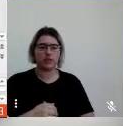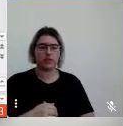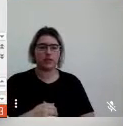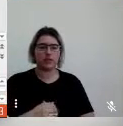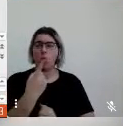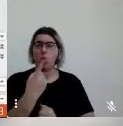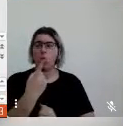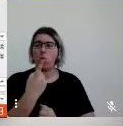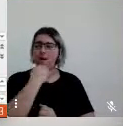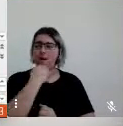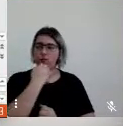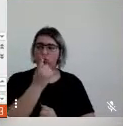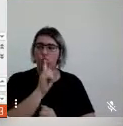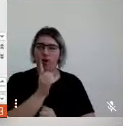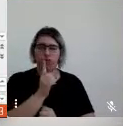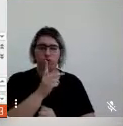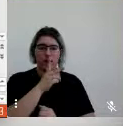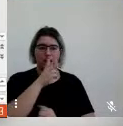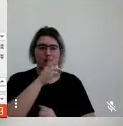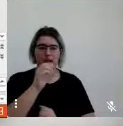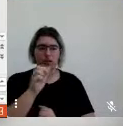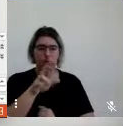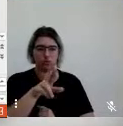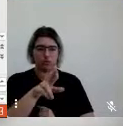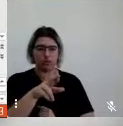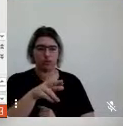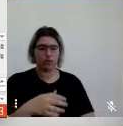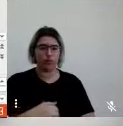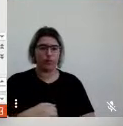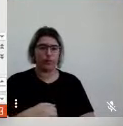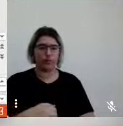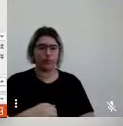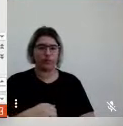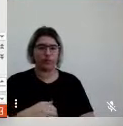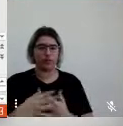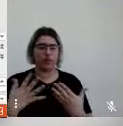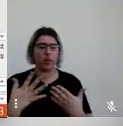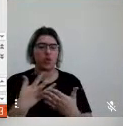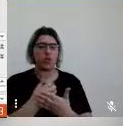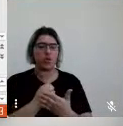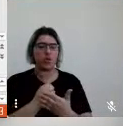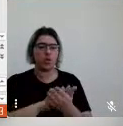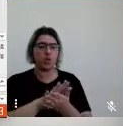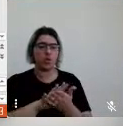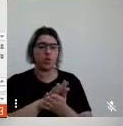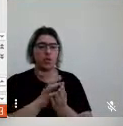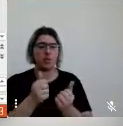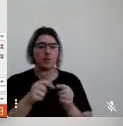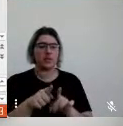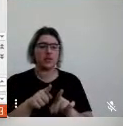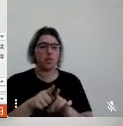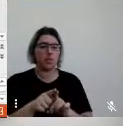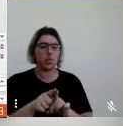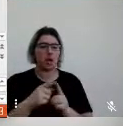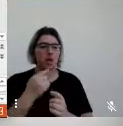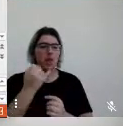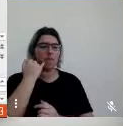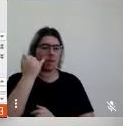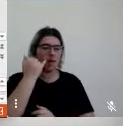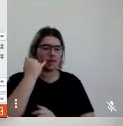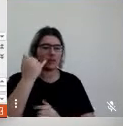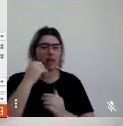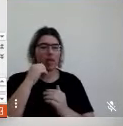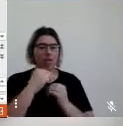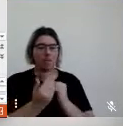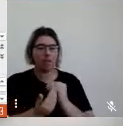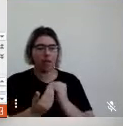de carbono. Los hidratos de carbono, todo lo que me refiero más bien a refinado, pues pasta blanca, pan blanco,